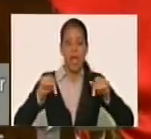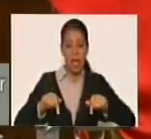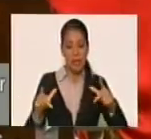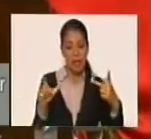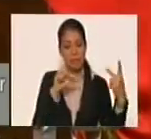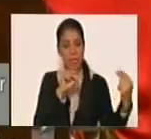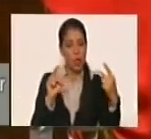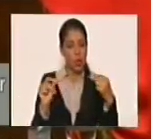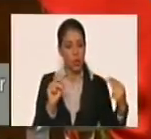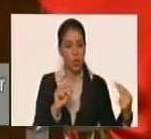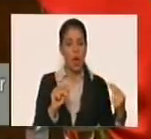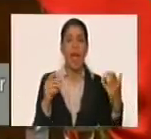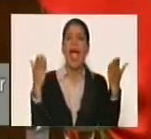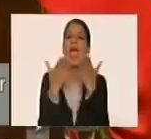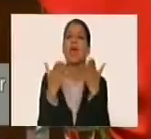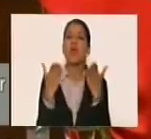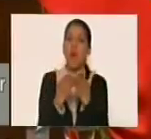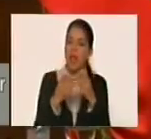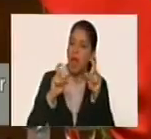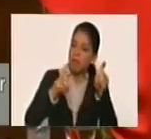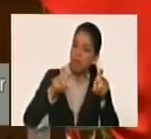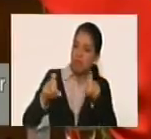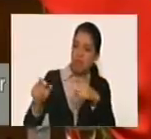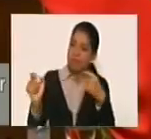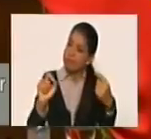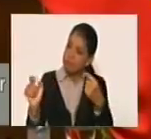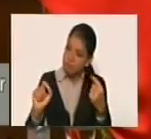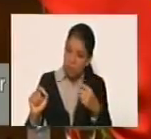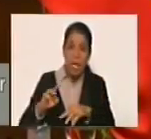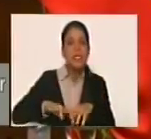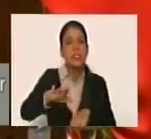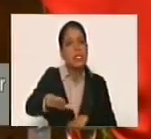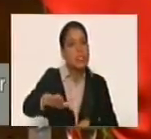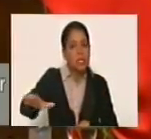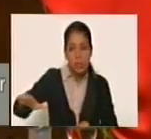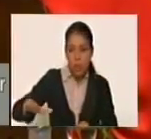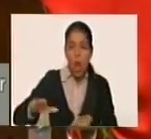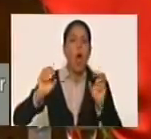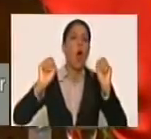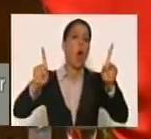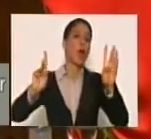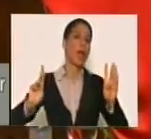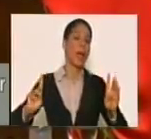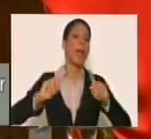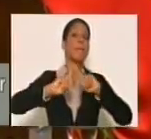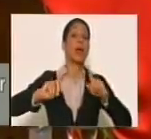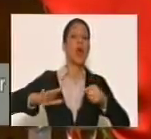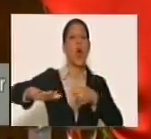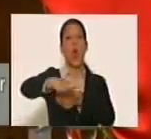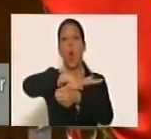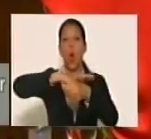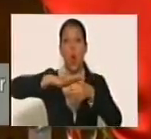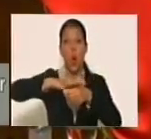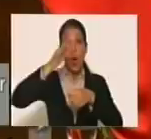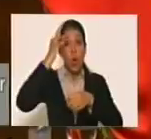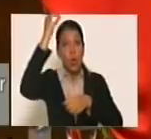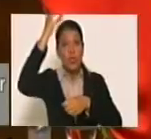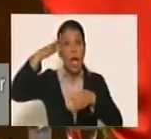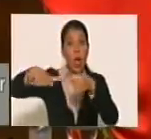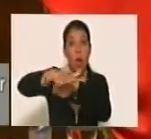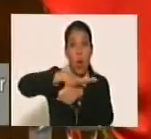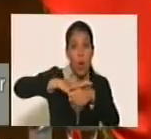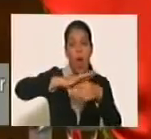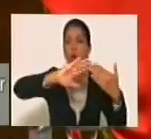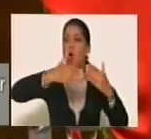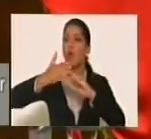la escuela, que es lógico desde la educación inicial, sino tiene que ir a los consejos comunales, tiene que ir a las